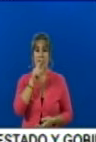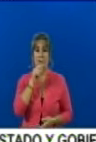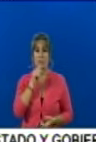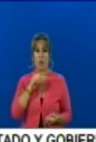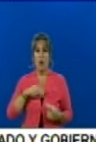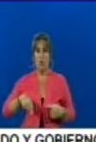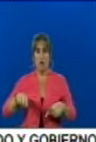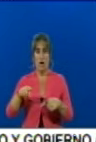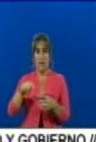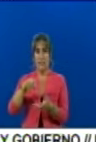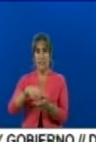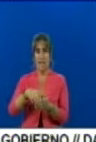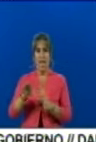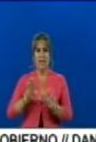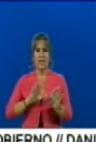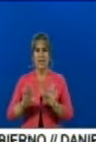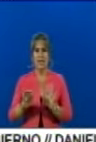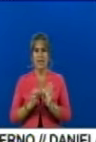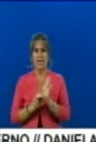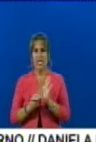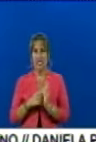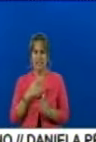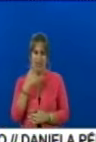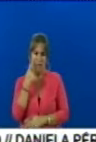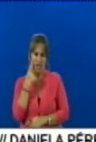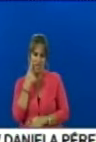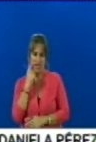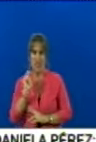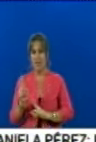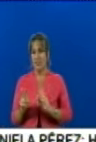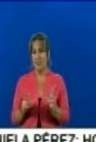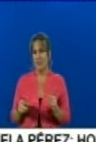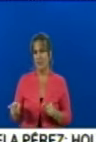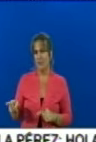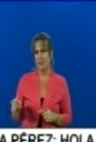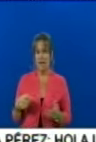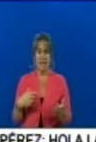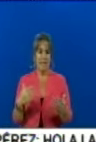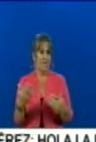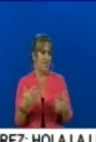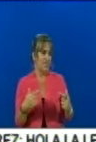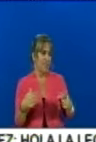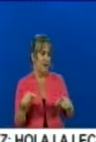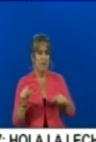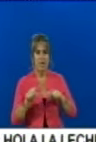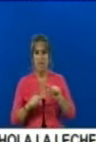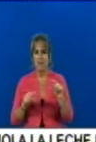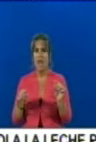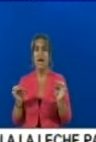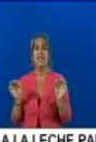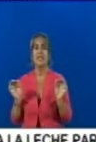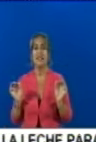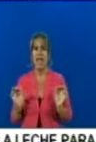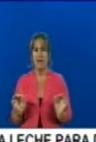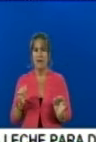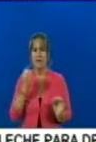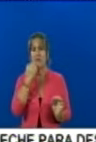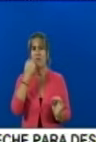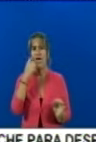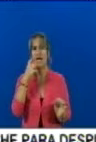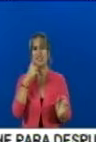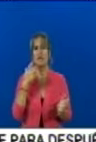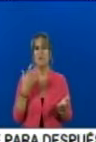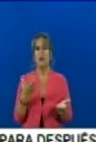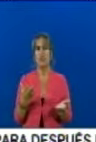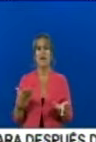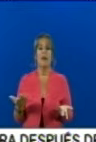este centro comercial, y también tuvimos la posibilidad de tomar decisiones, intercambiar, y realmente lo más importante es